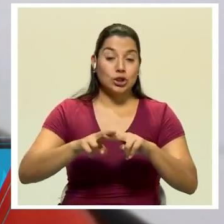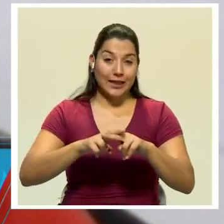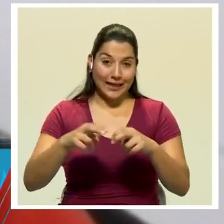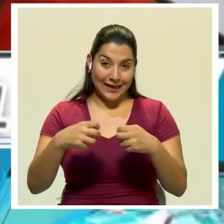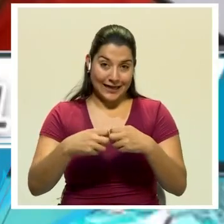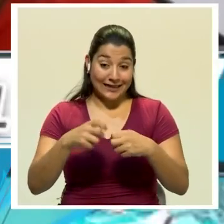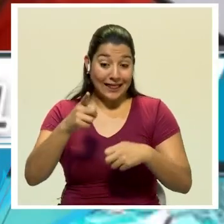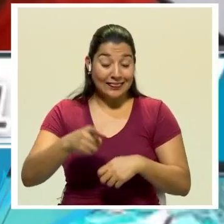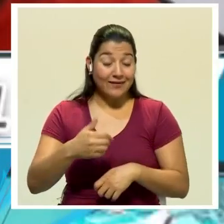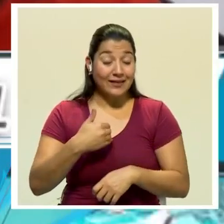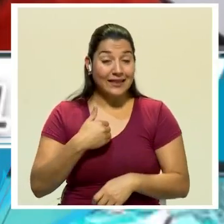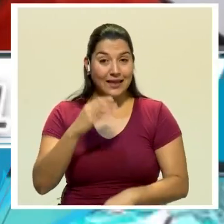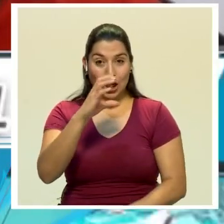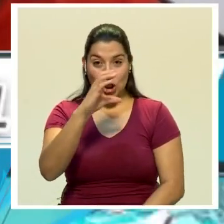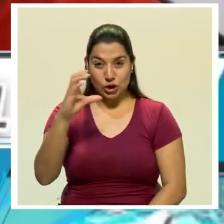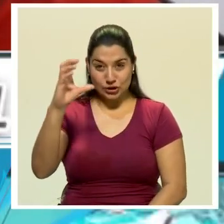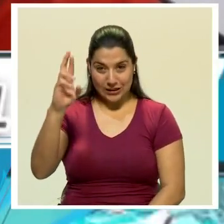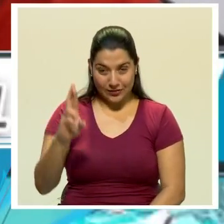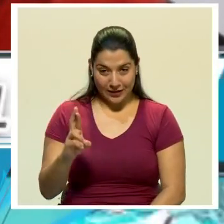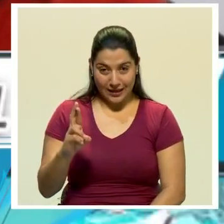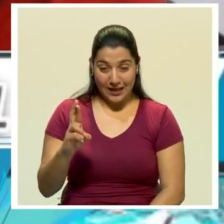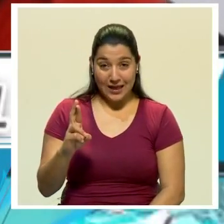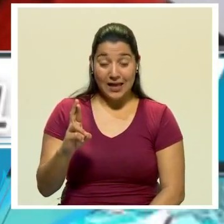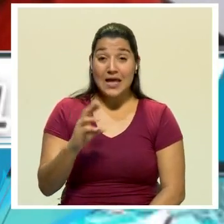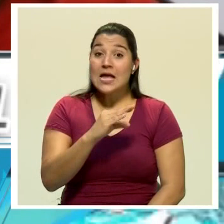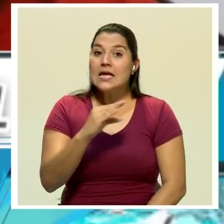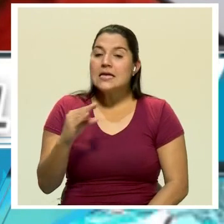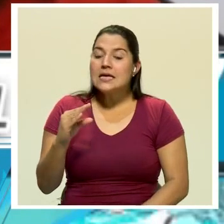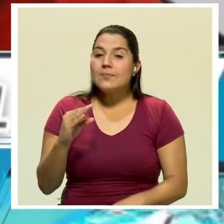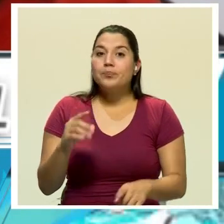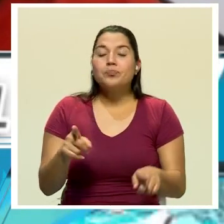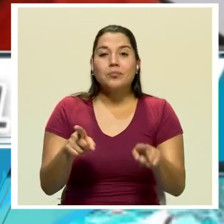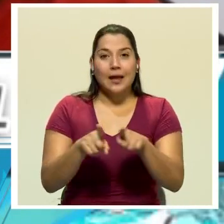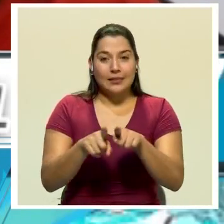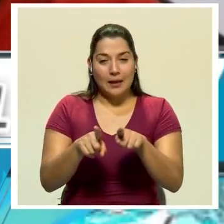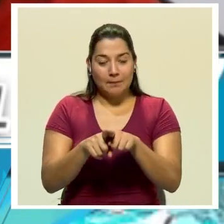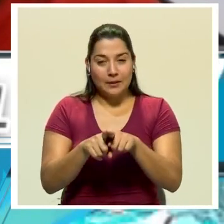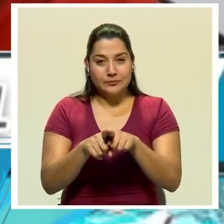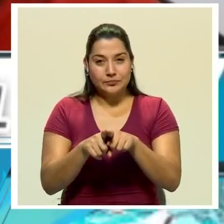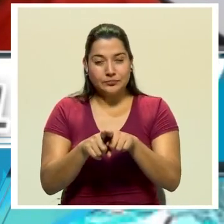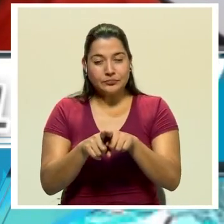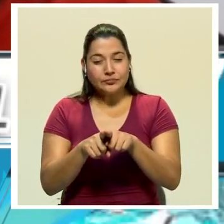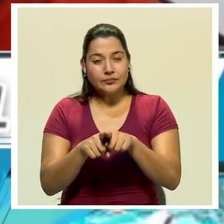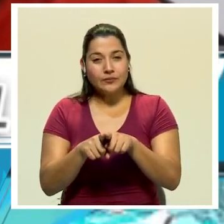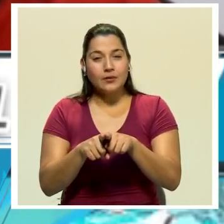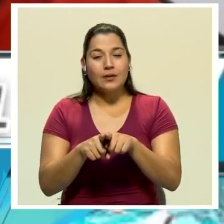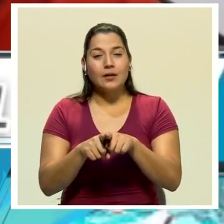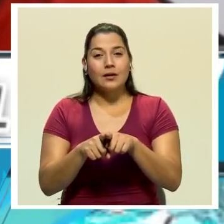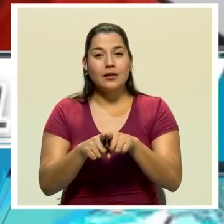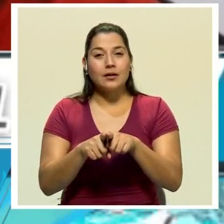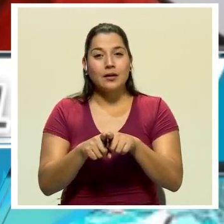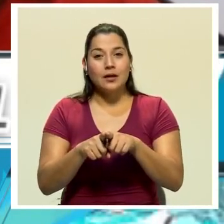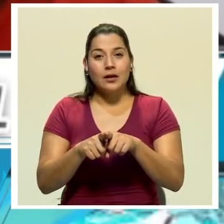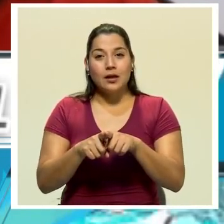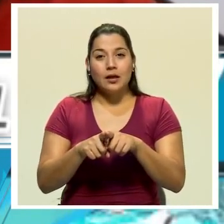merece Costa Rica. Y sobre todo que es ponernos al día con algo que es un legado de nuestros